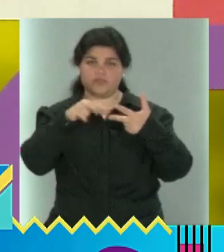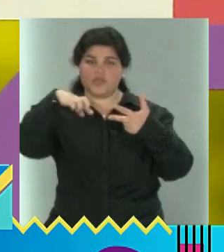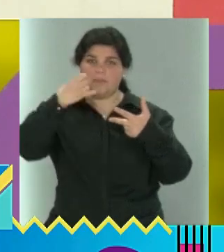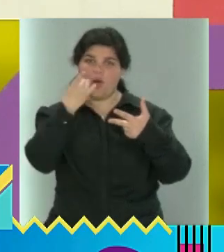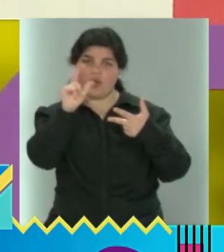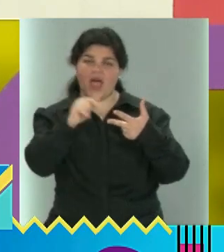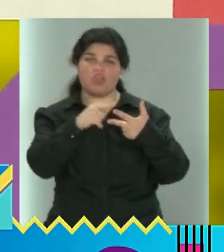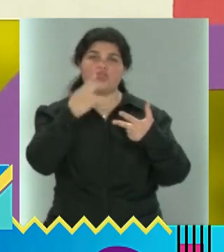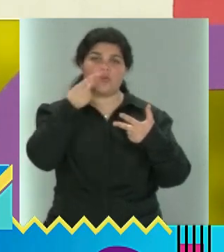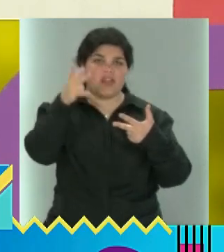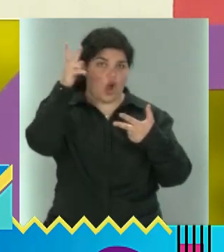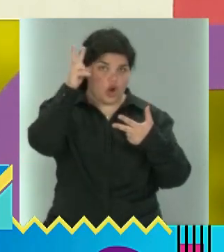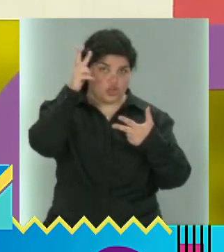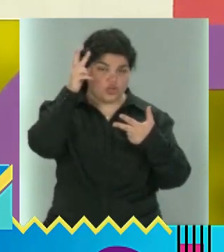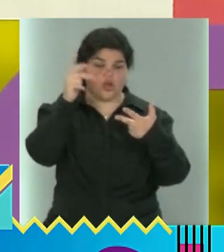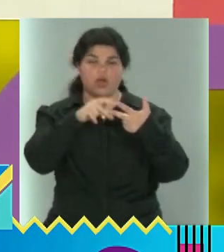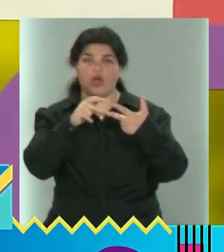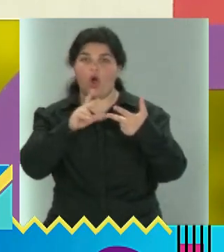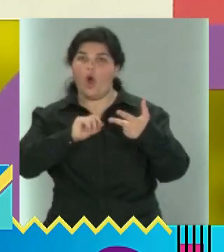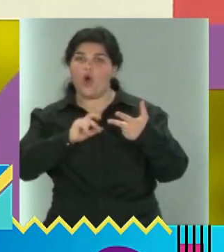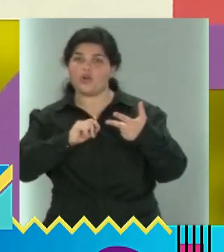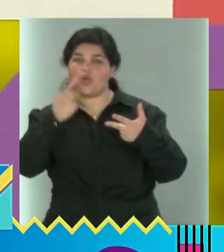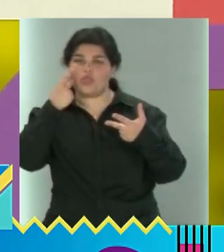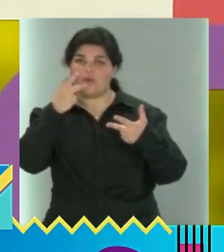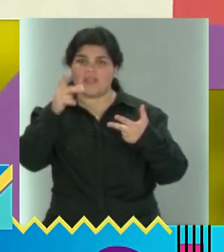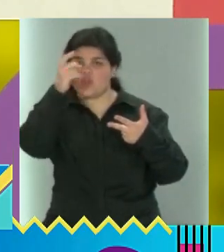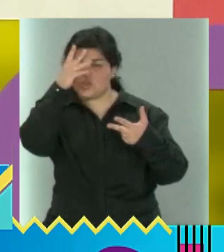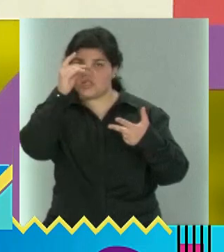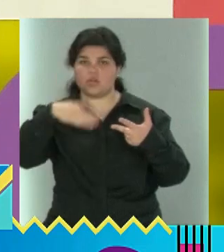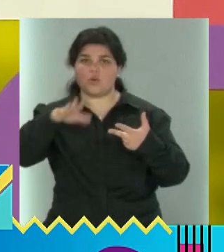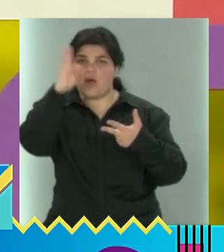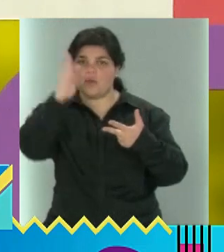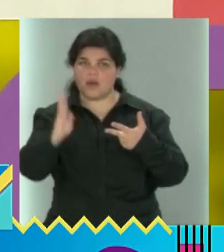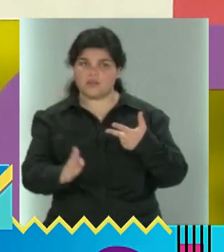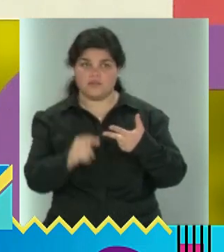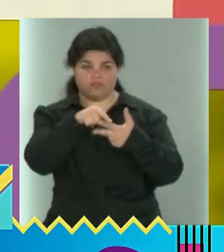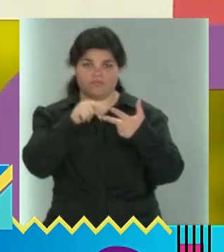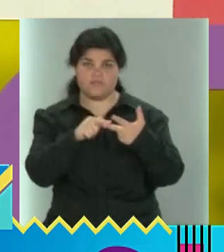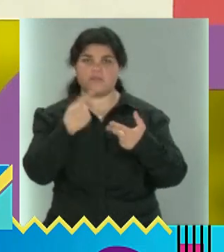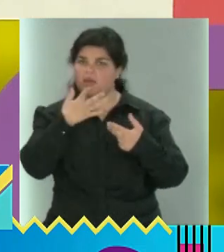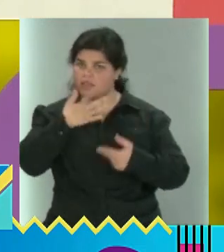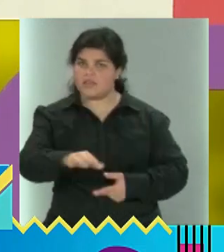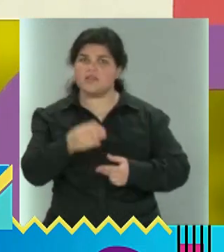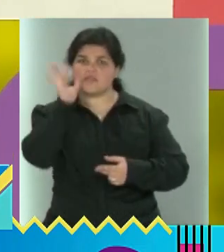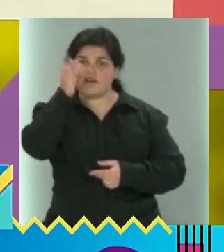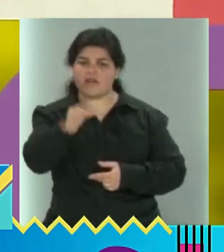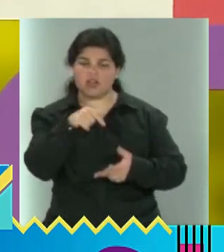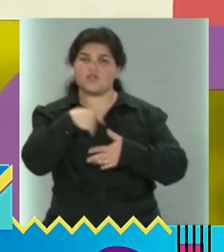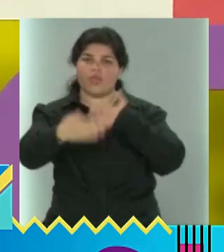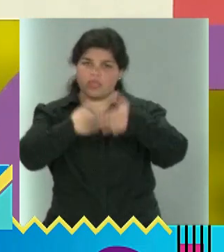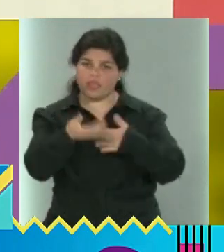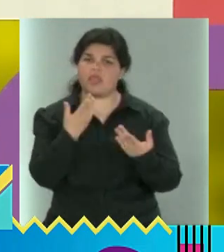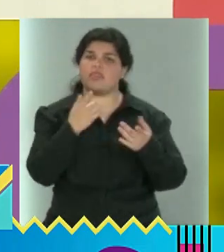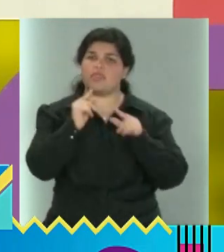en el 2008 en Pekín y una de oro en el 2012 en Río de Janeiro. Bueno, para entender también cómo se ha metido esto de las